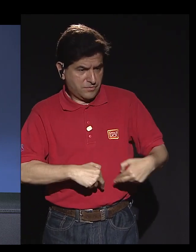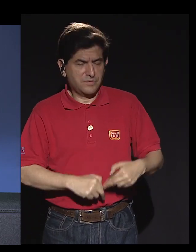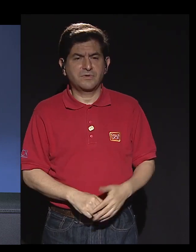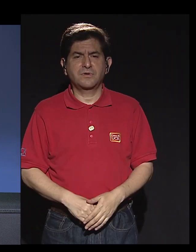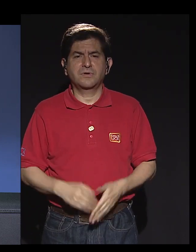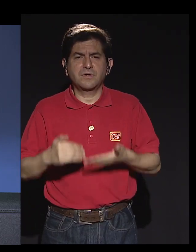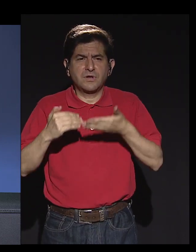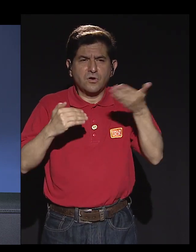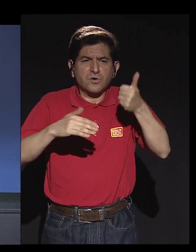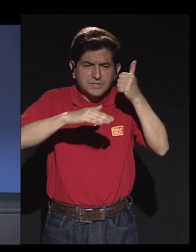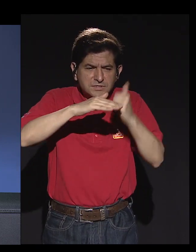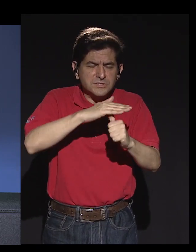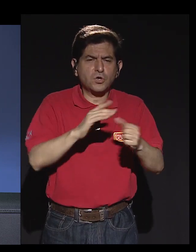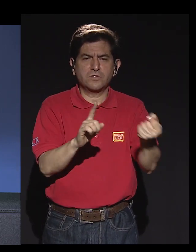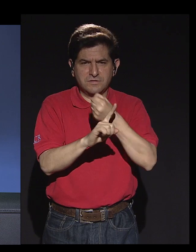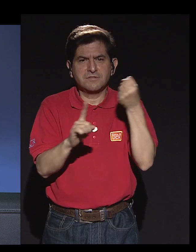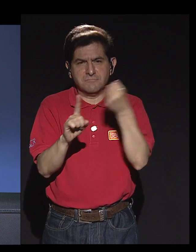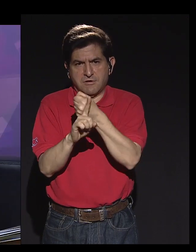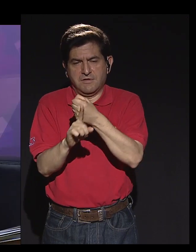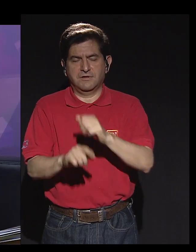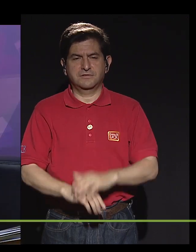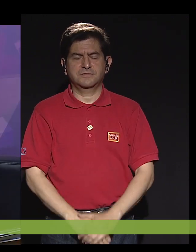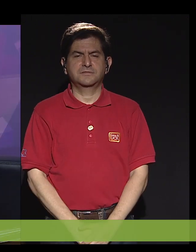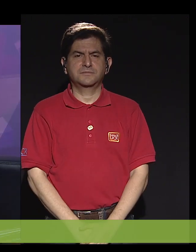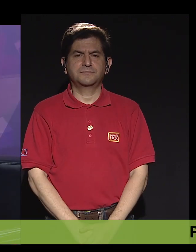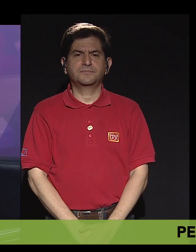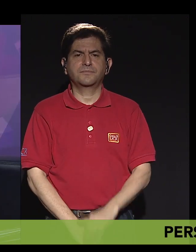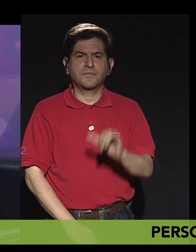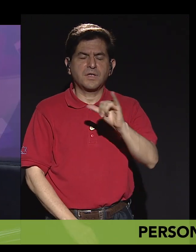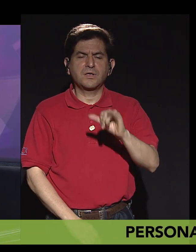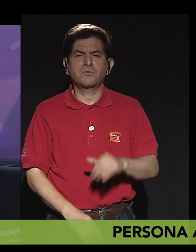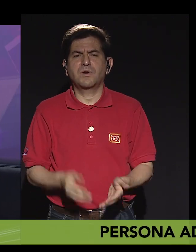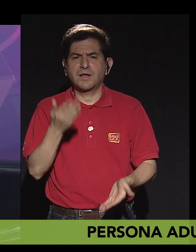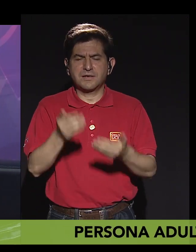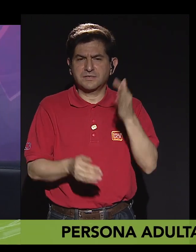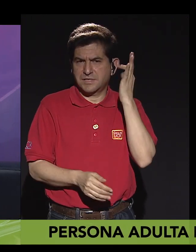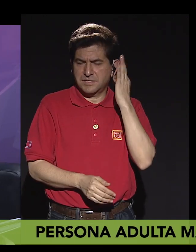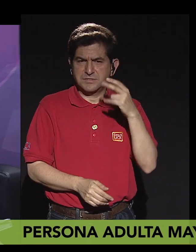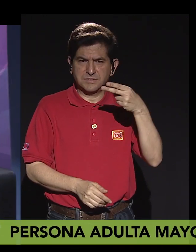de negligencia, que son formas sutiles del maltrato. Y también, sí, Hazel,